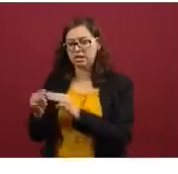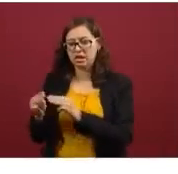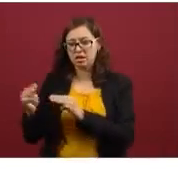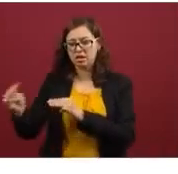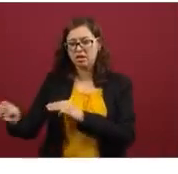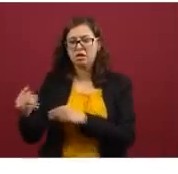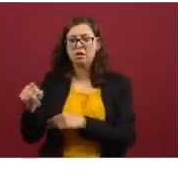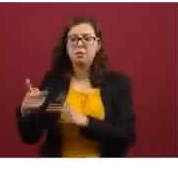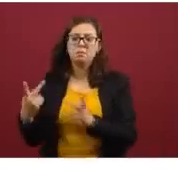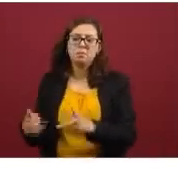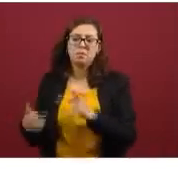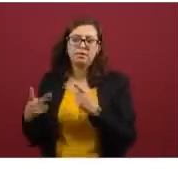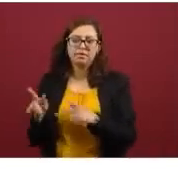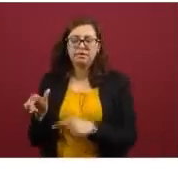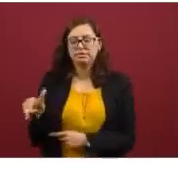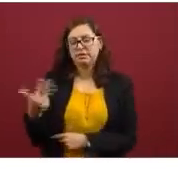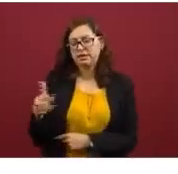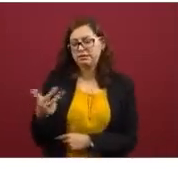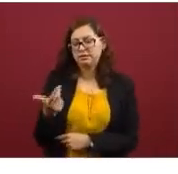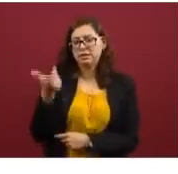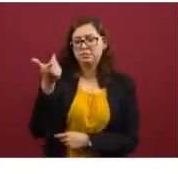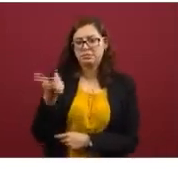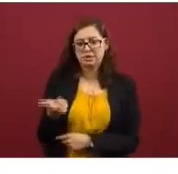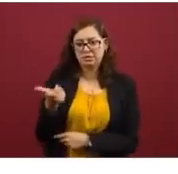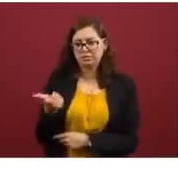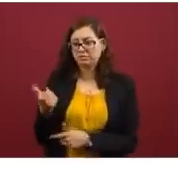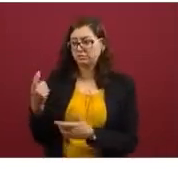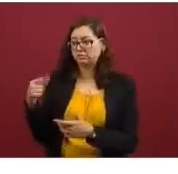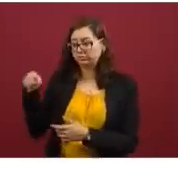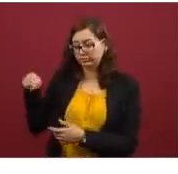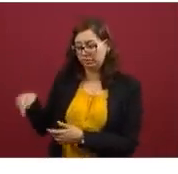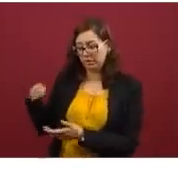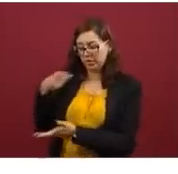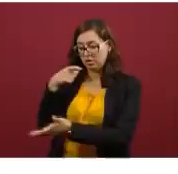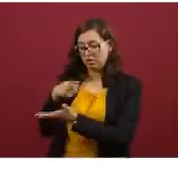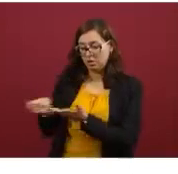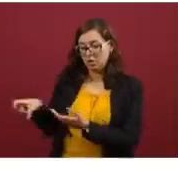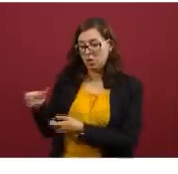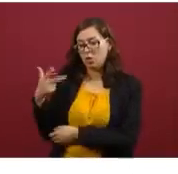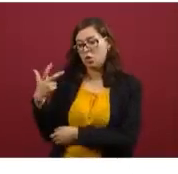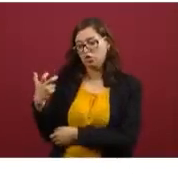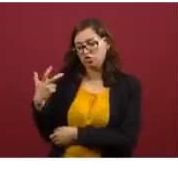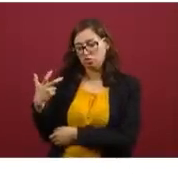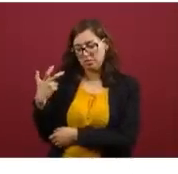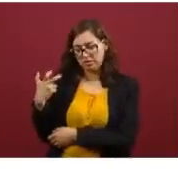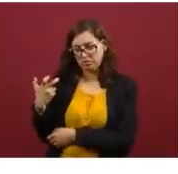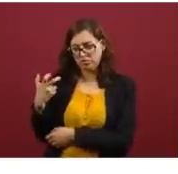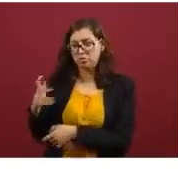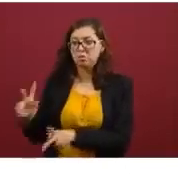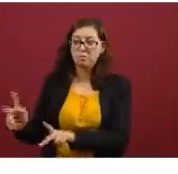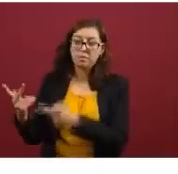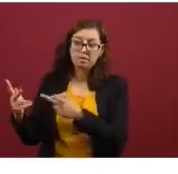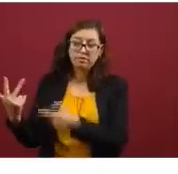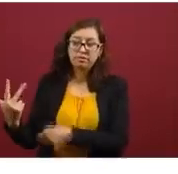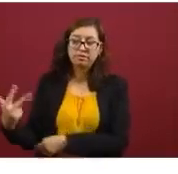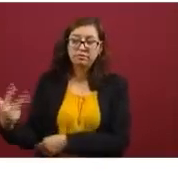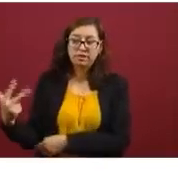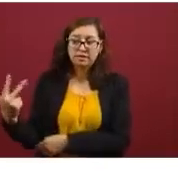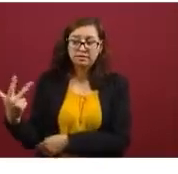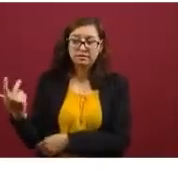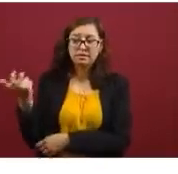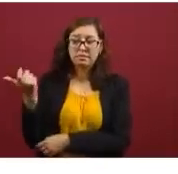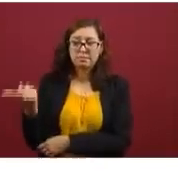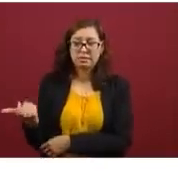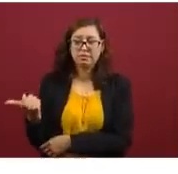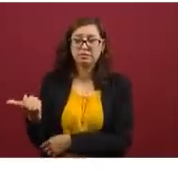pesos con 89 centavos, un precio de originación en la tarde 8.94 y está dando al